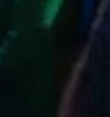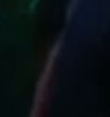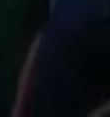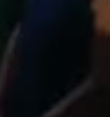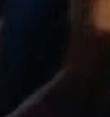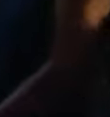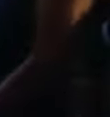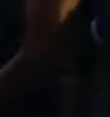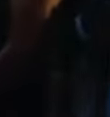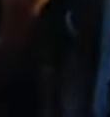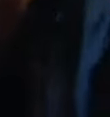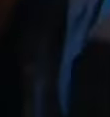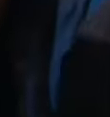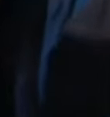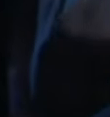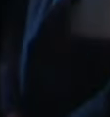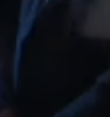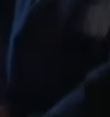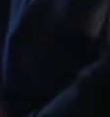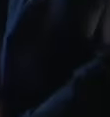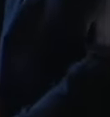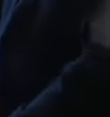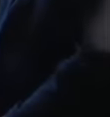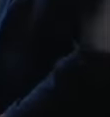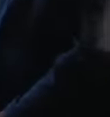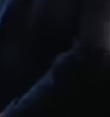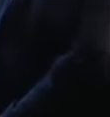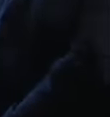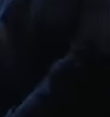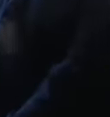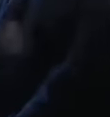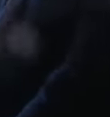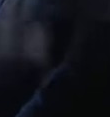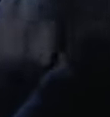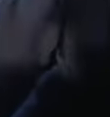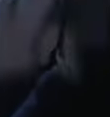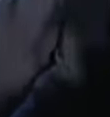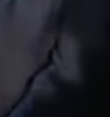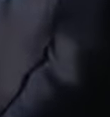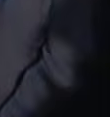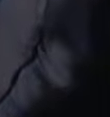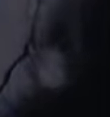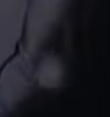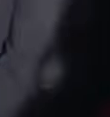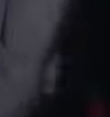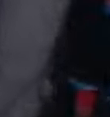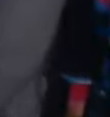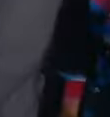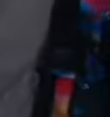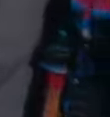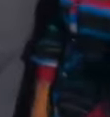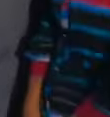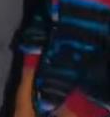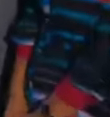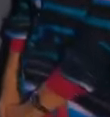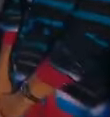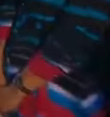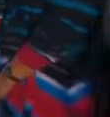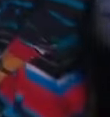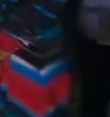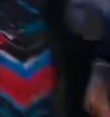Ledesma Abdala de Zamora. Hace lo propio el presidente de la Nación. Es recibido por la Comisión de Exterior, conformada por los